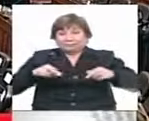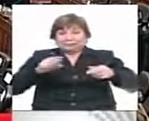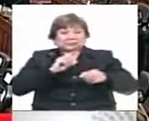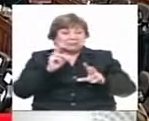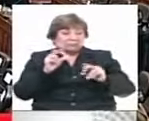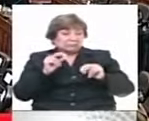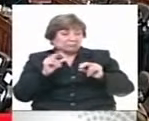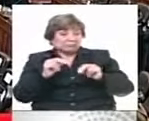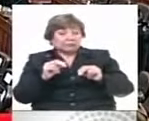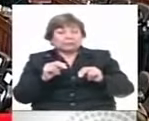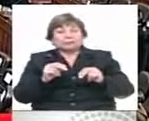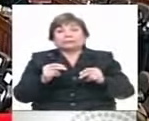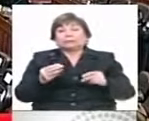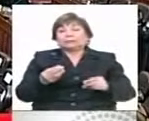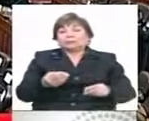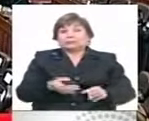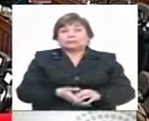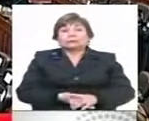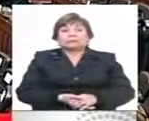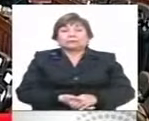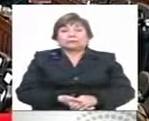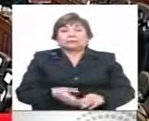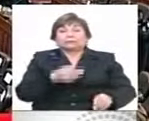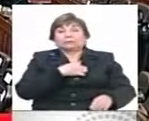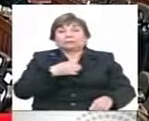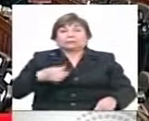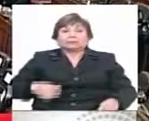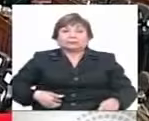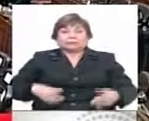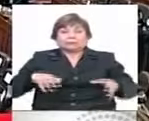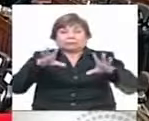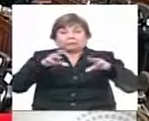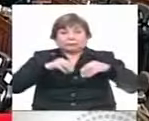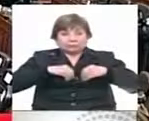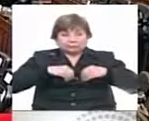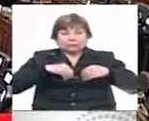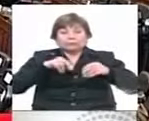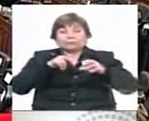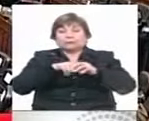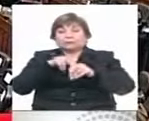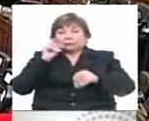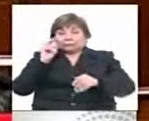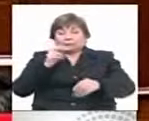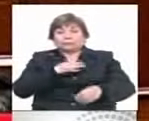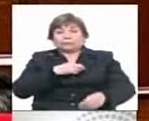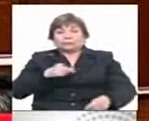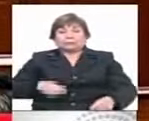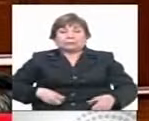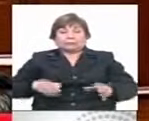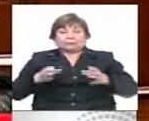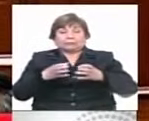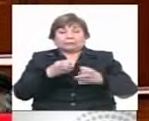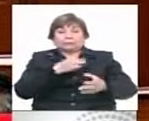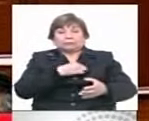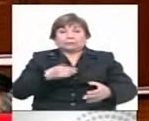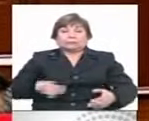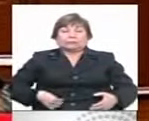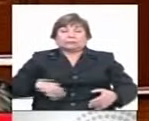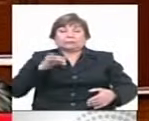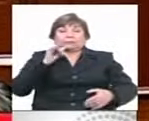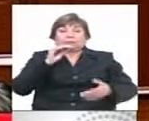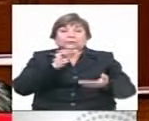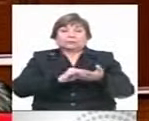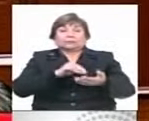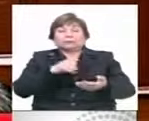Consejo de Ministros, el presidente de la República aceptará la renuncia del presidente del Consejo de Ministros y de los